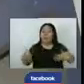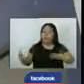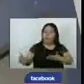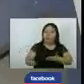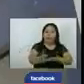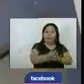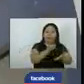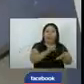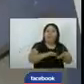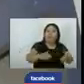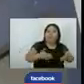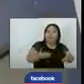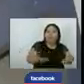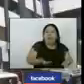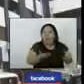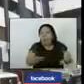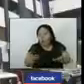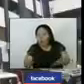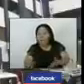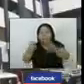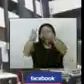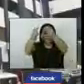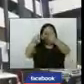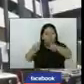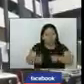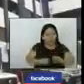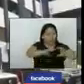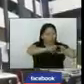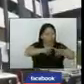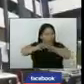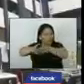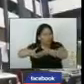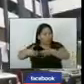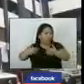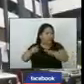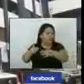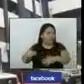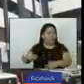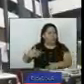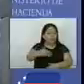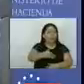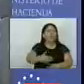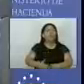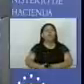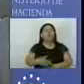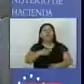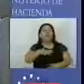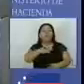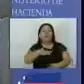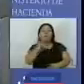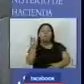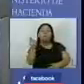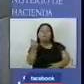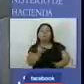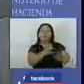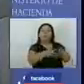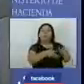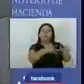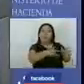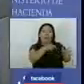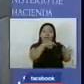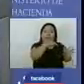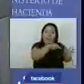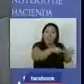permitirá usar los fondos para reforzar los presupuestos de algunas carteras de Estado. Vamos a tener excedentes y eso va a